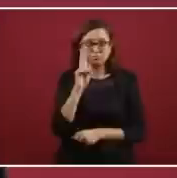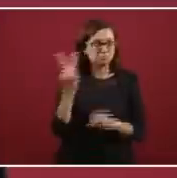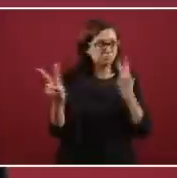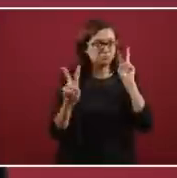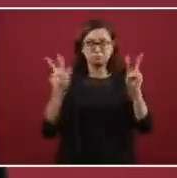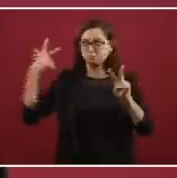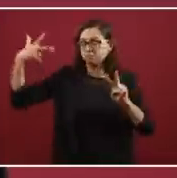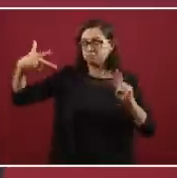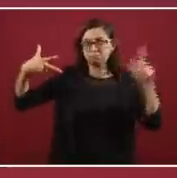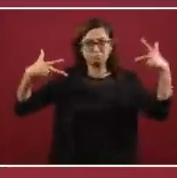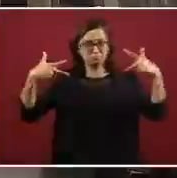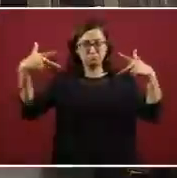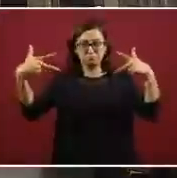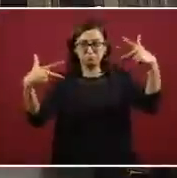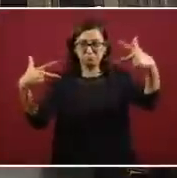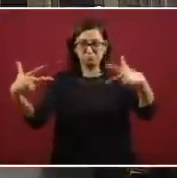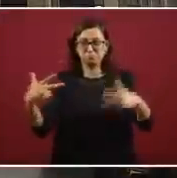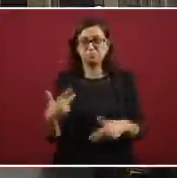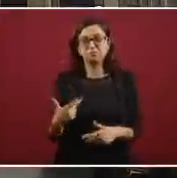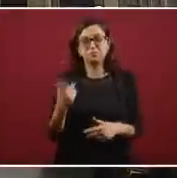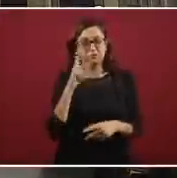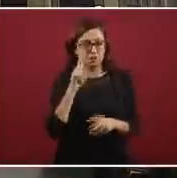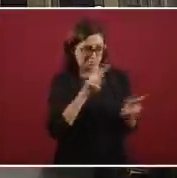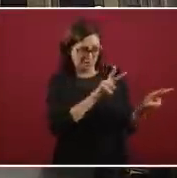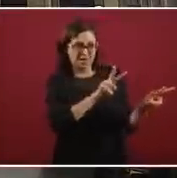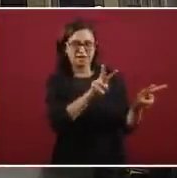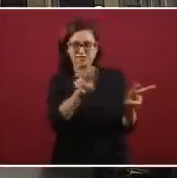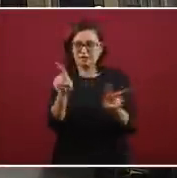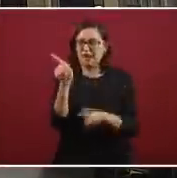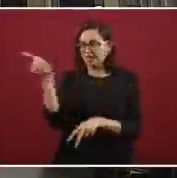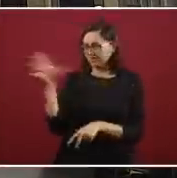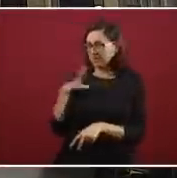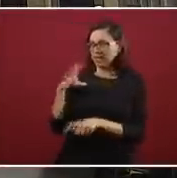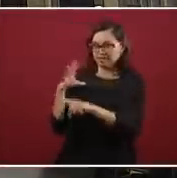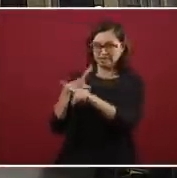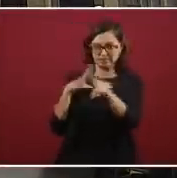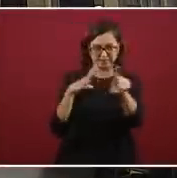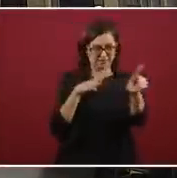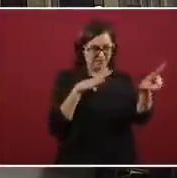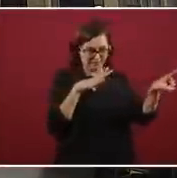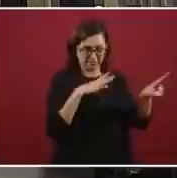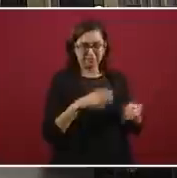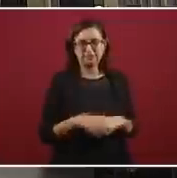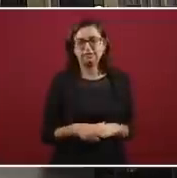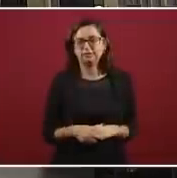camarógrafos. Vamos a lamparearlos a ellos para que